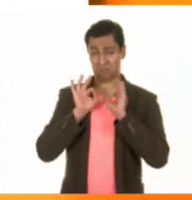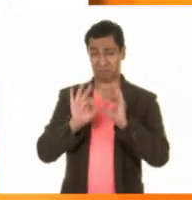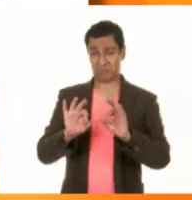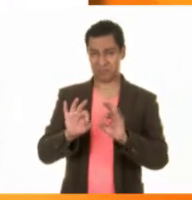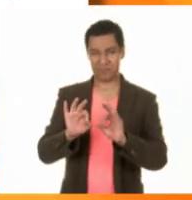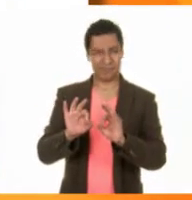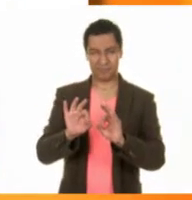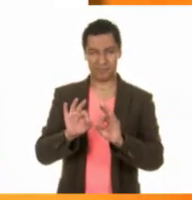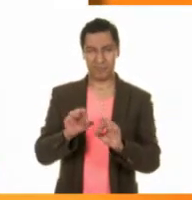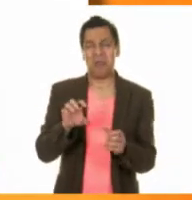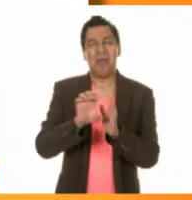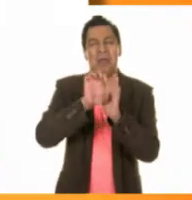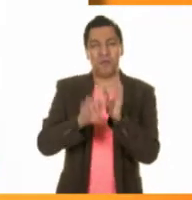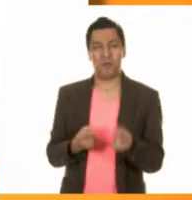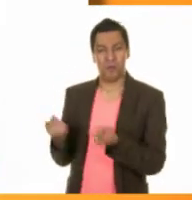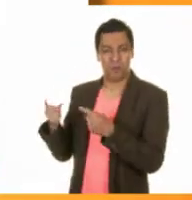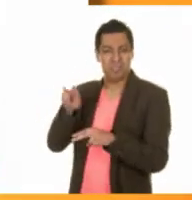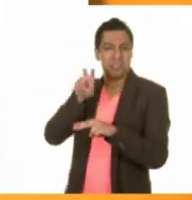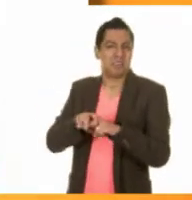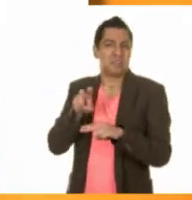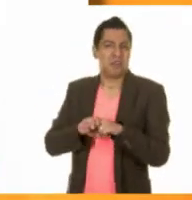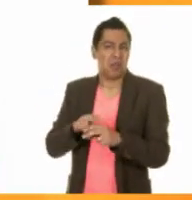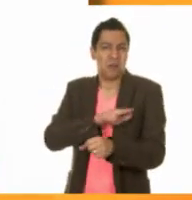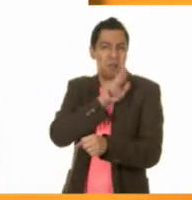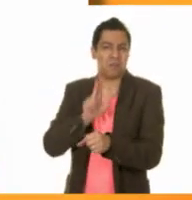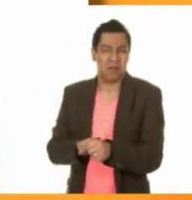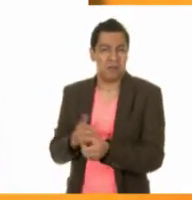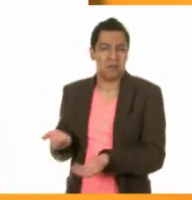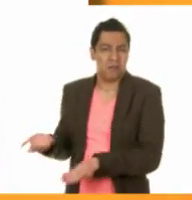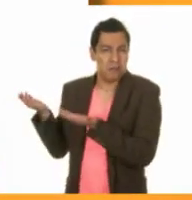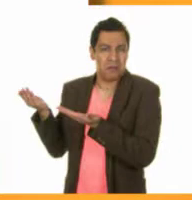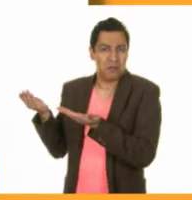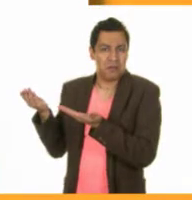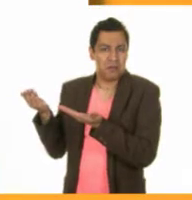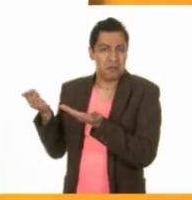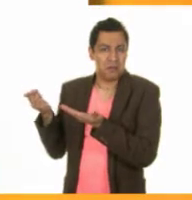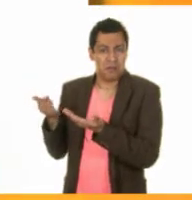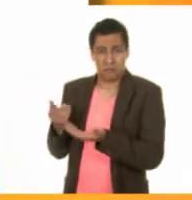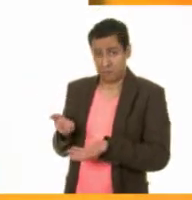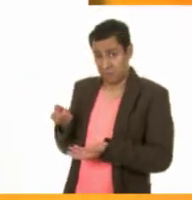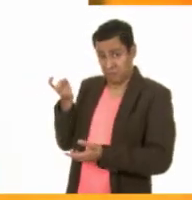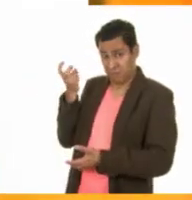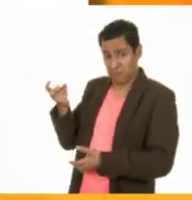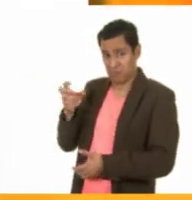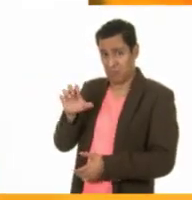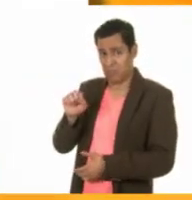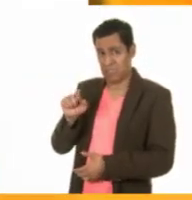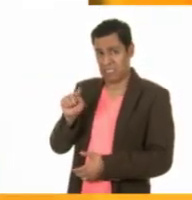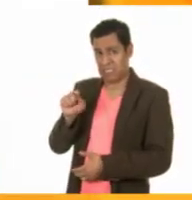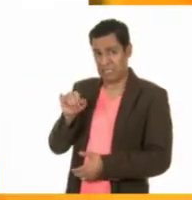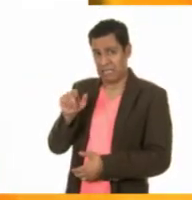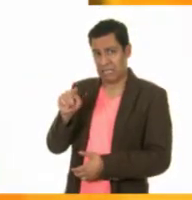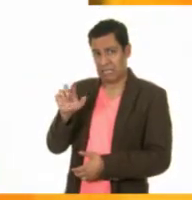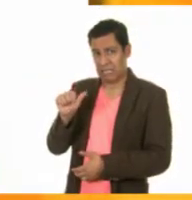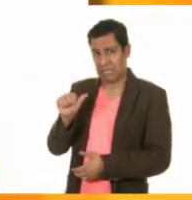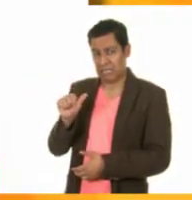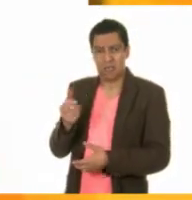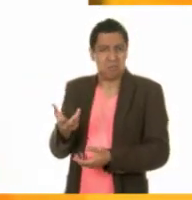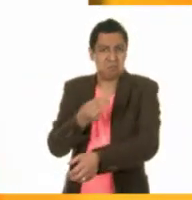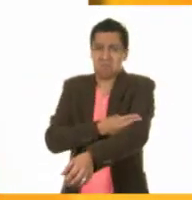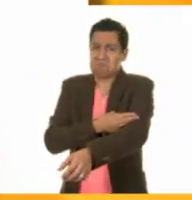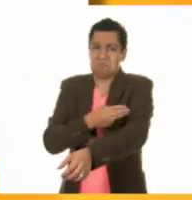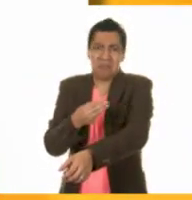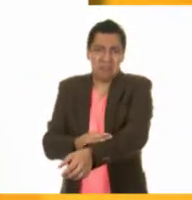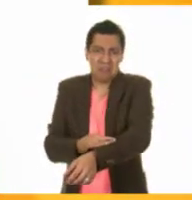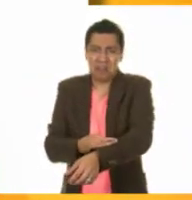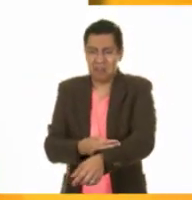viendo acá una silla de mi casa, ¿sí? Que si digo, ¿cómo es estéticamente? Y tiene, las patas son de madera